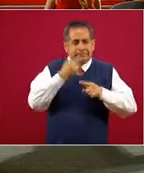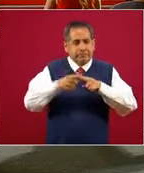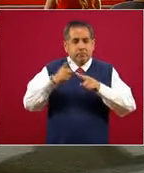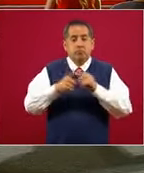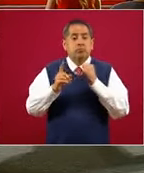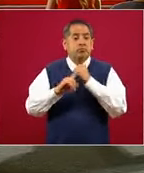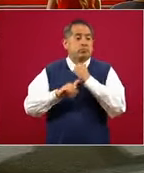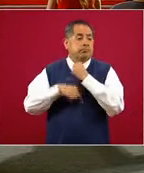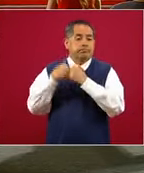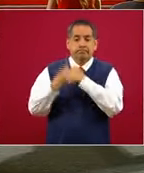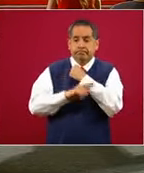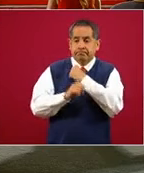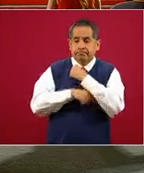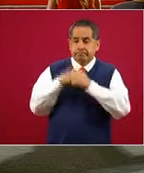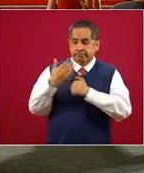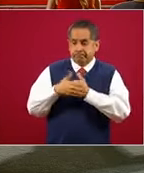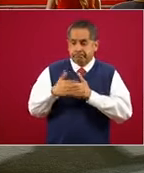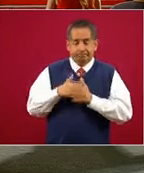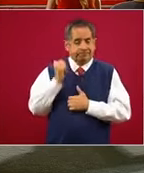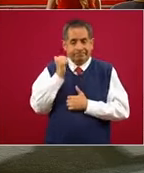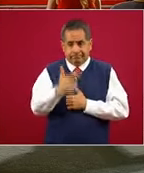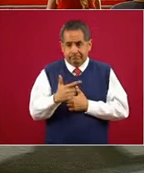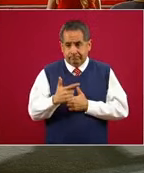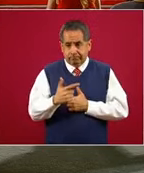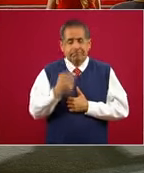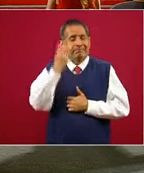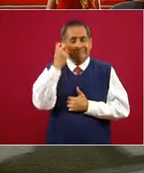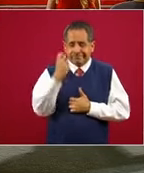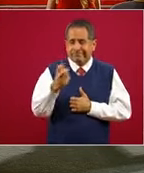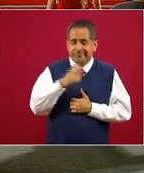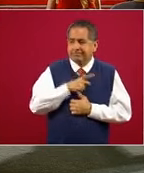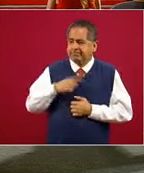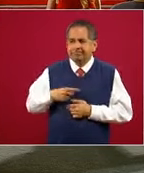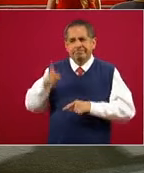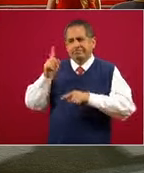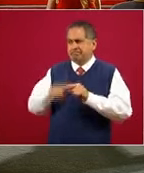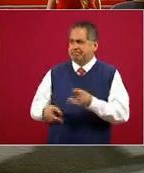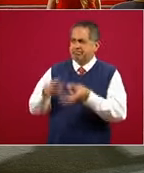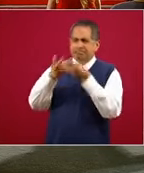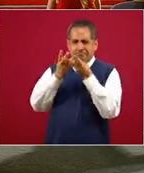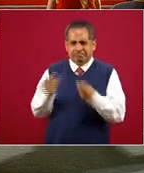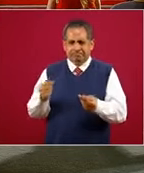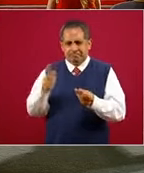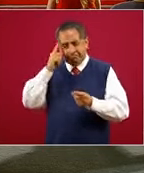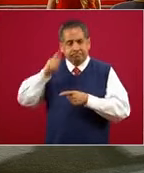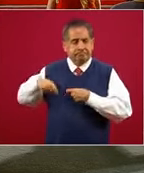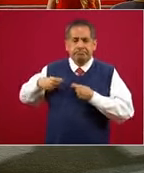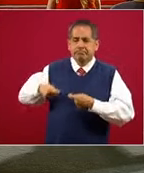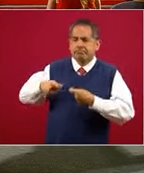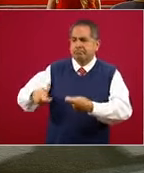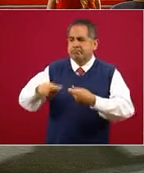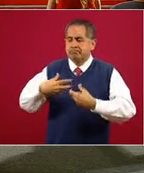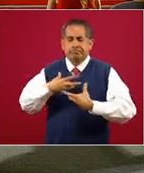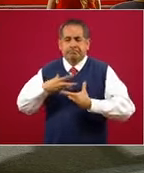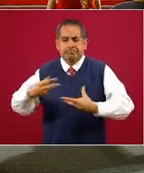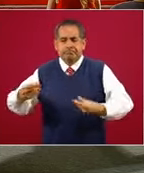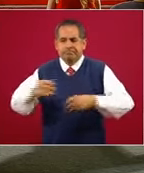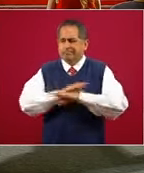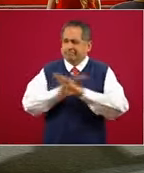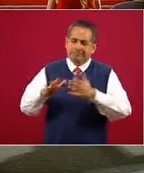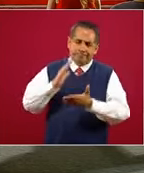es una de las enfermedades que queremos eliminar dentro de esta estrategia de transmisión vertical,